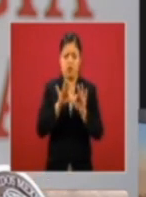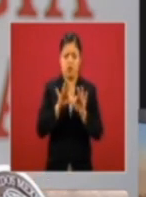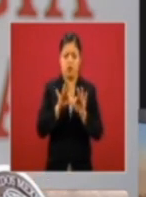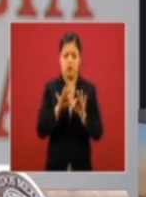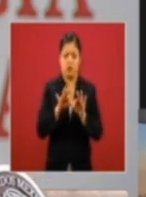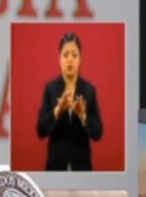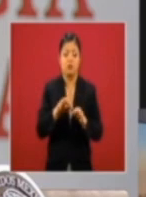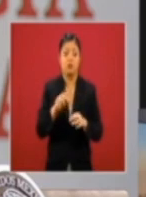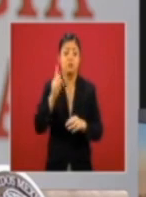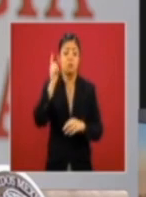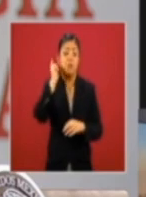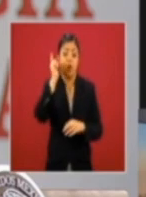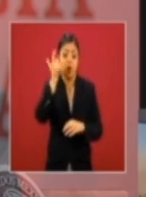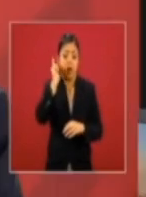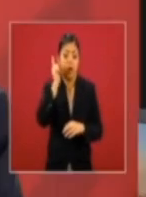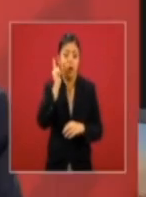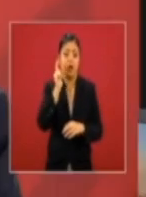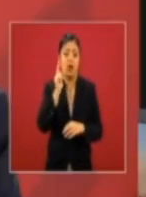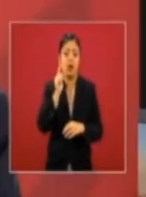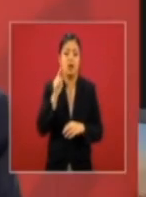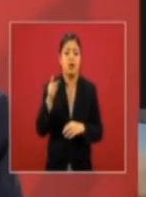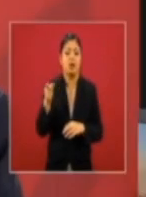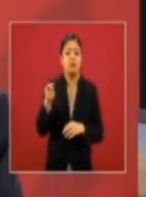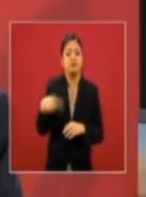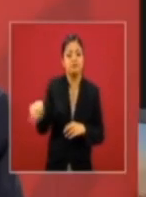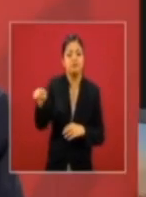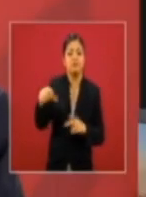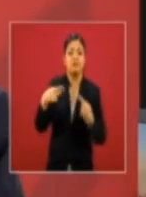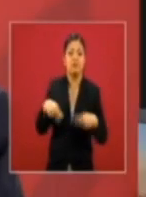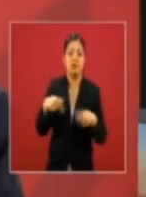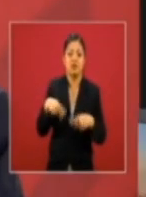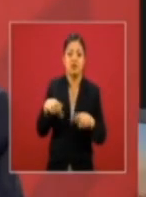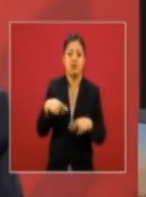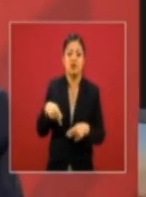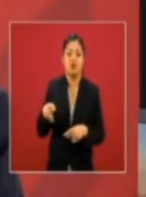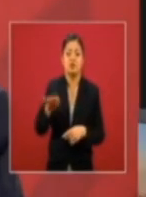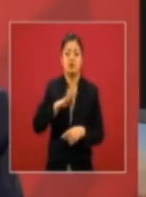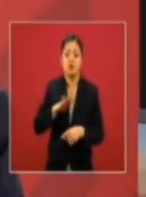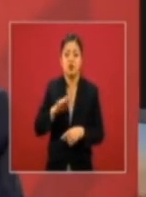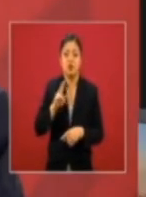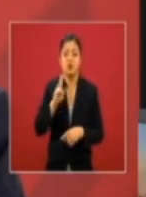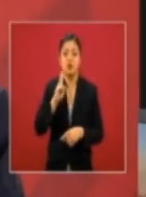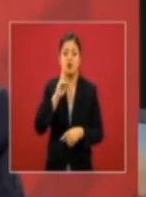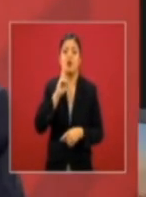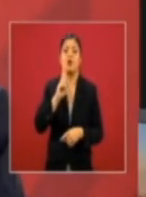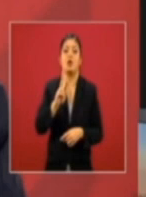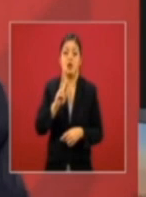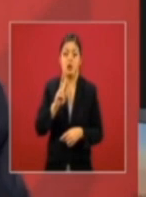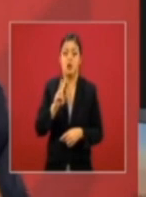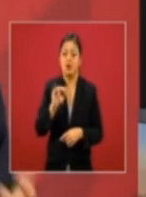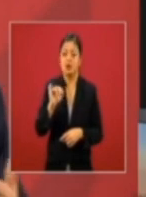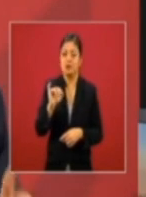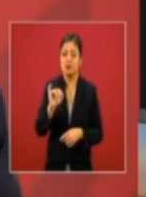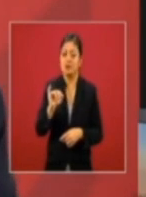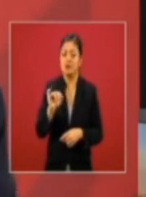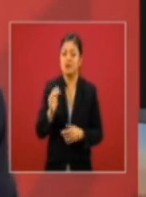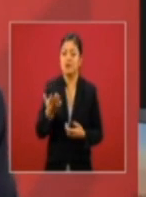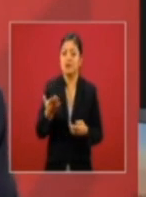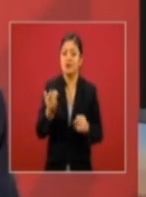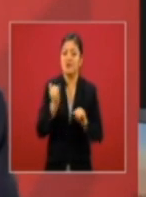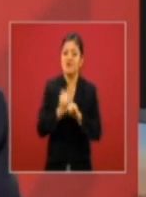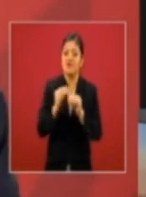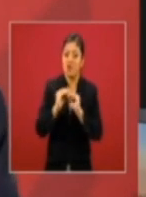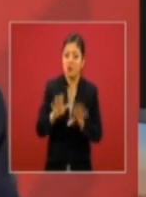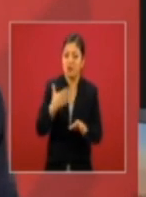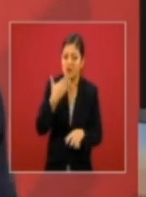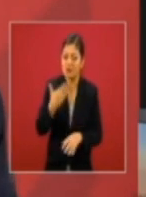perdemos la esperanza de que en algún momento este tipo de personas pudieran allegarse de los recursos tanto de